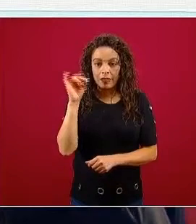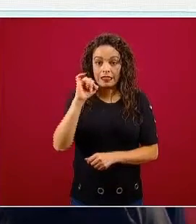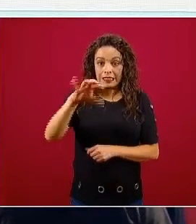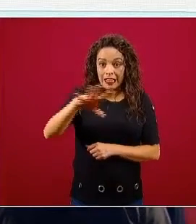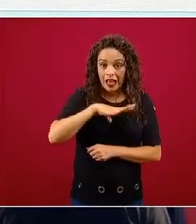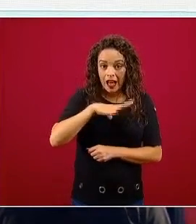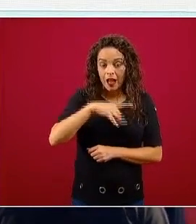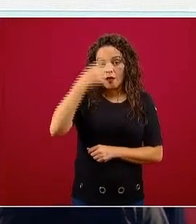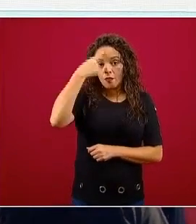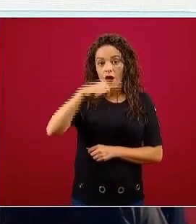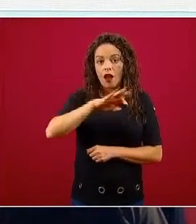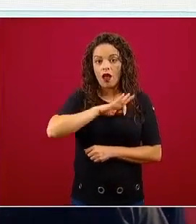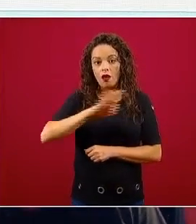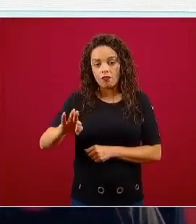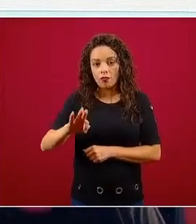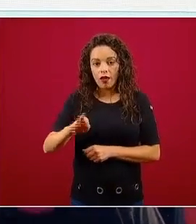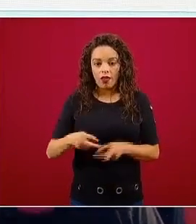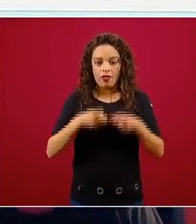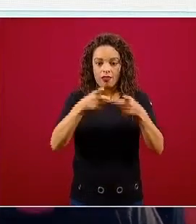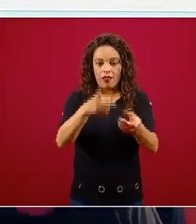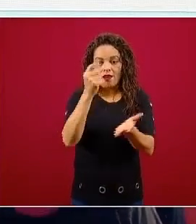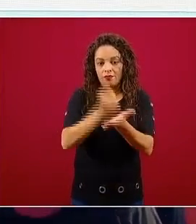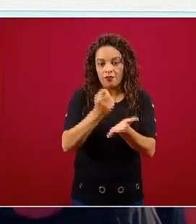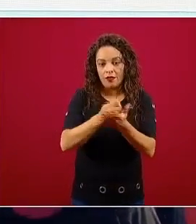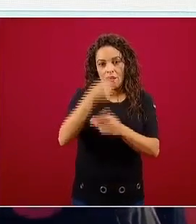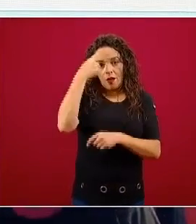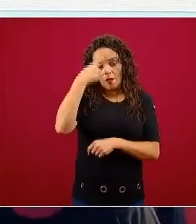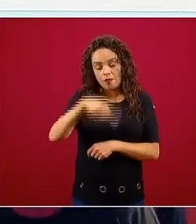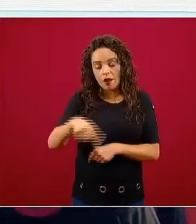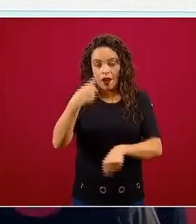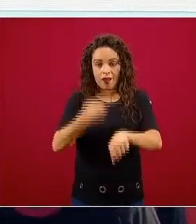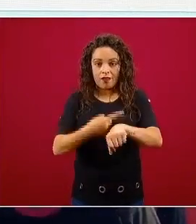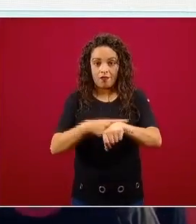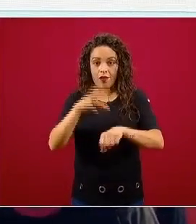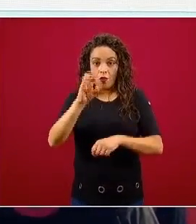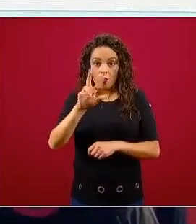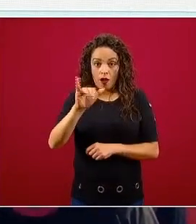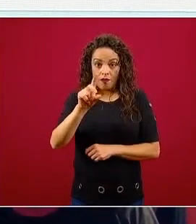es la enfermedad COVID-19, si no lo hacemos